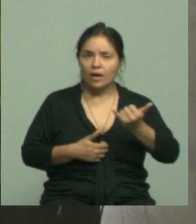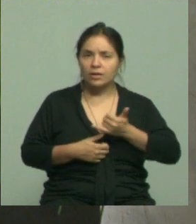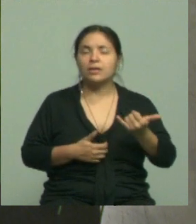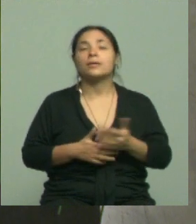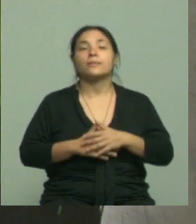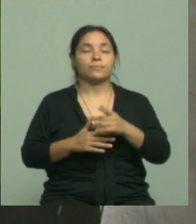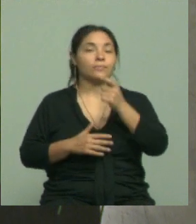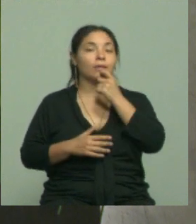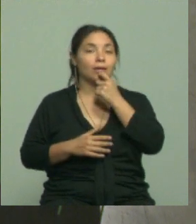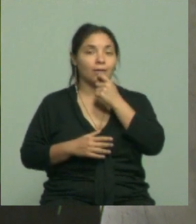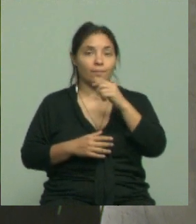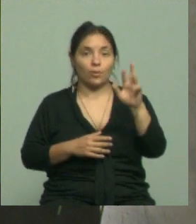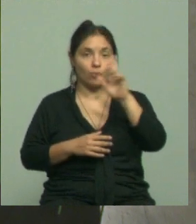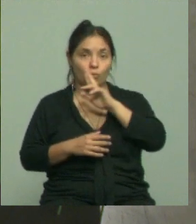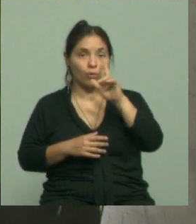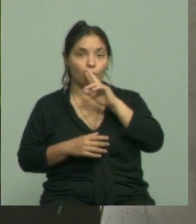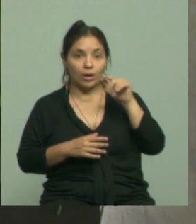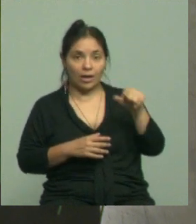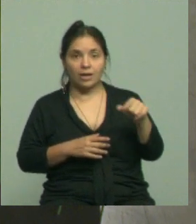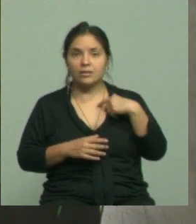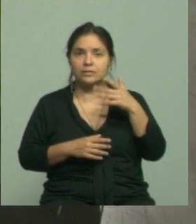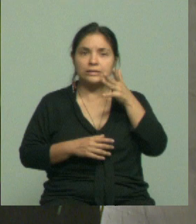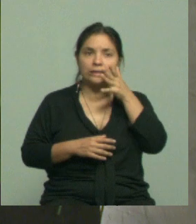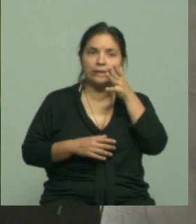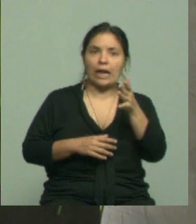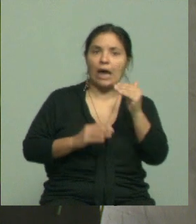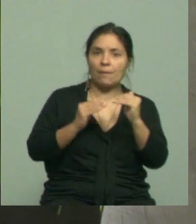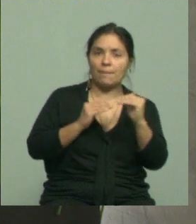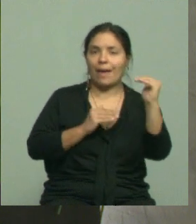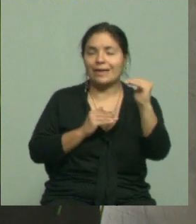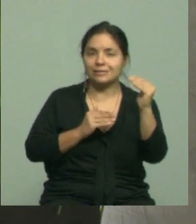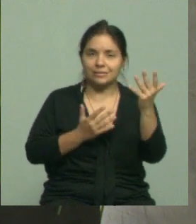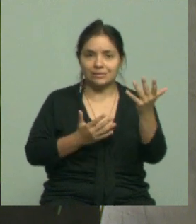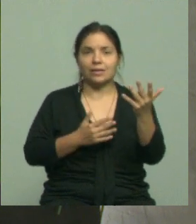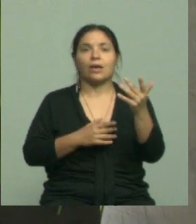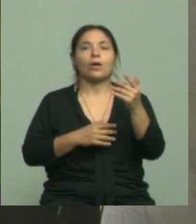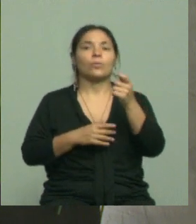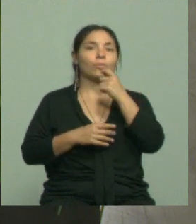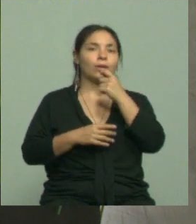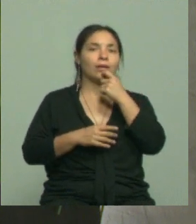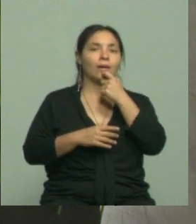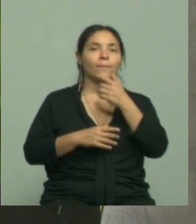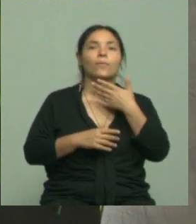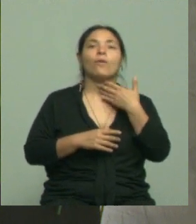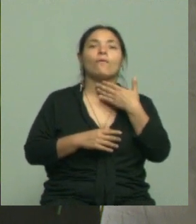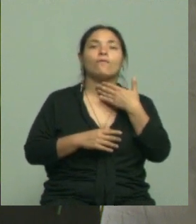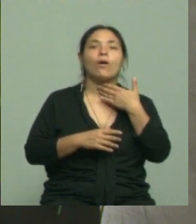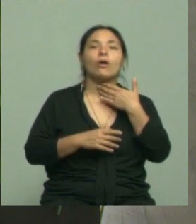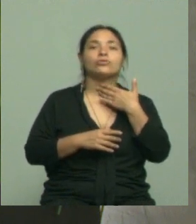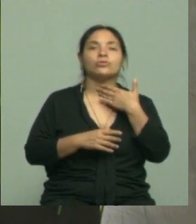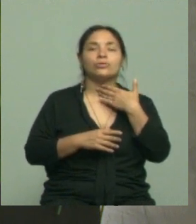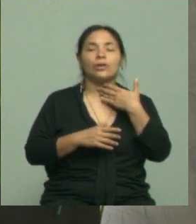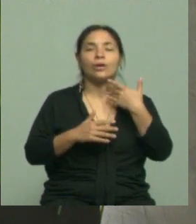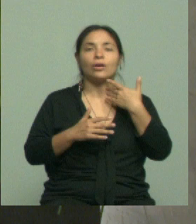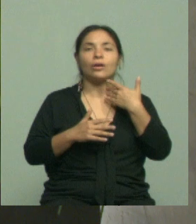por ejemplo, en la mujer se le agrava un poco, se reduce la extensión vocal. Sí. Entonces